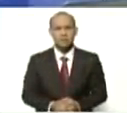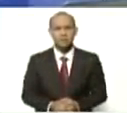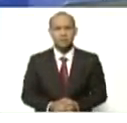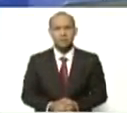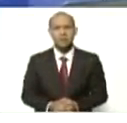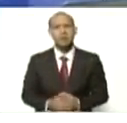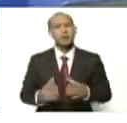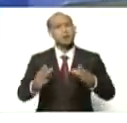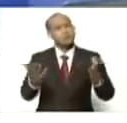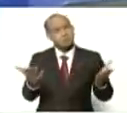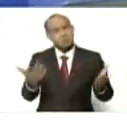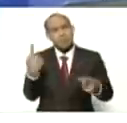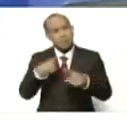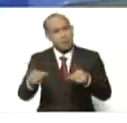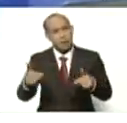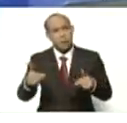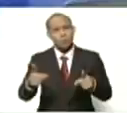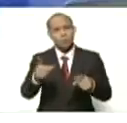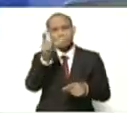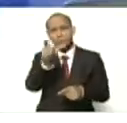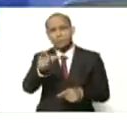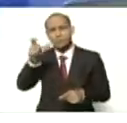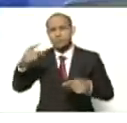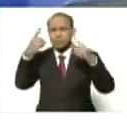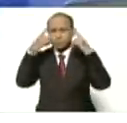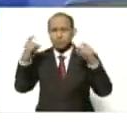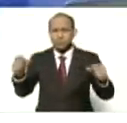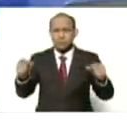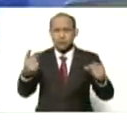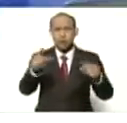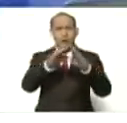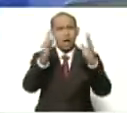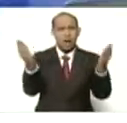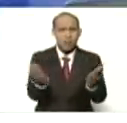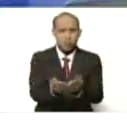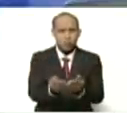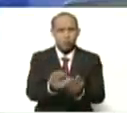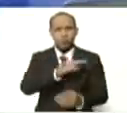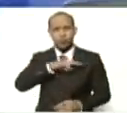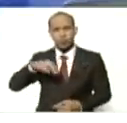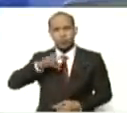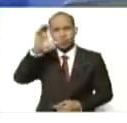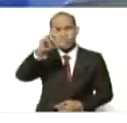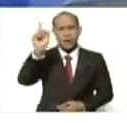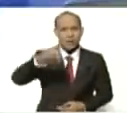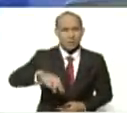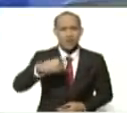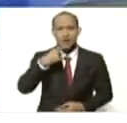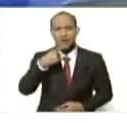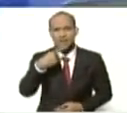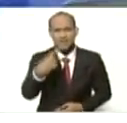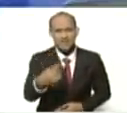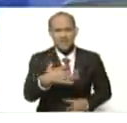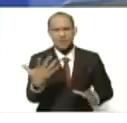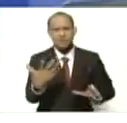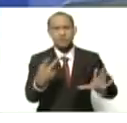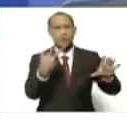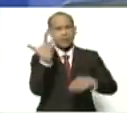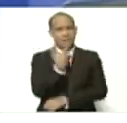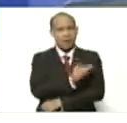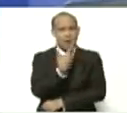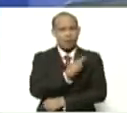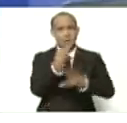todas maneras los expertos en el mundo y en nuestro país dicen que vacunando el 70 por ciento